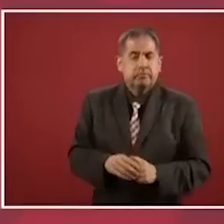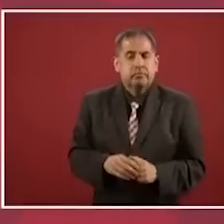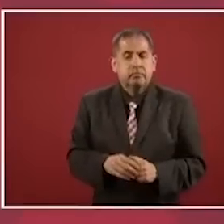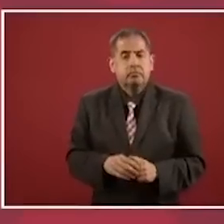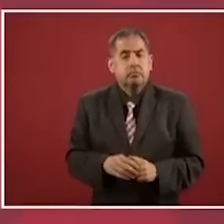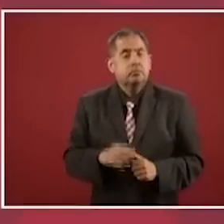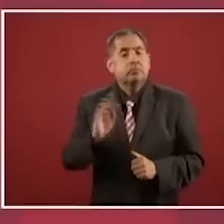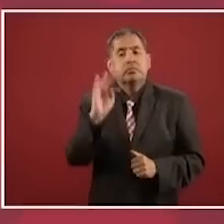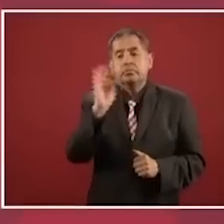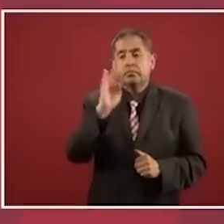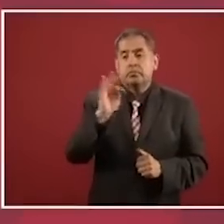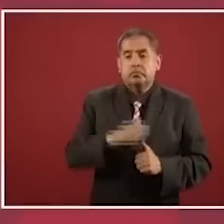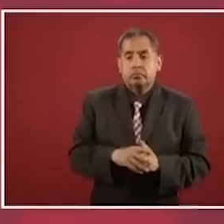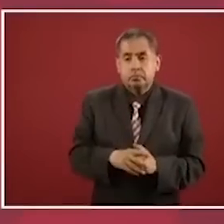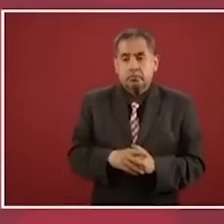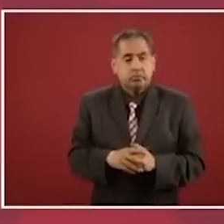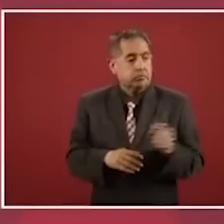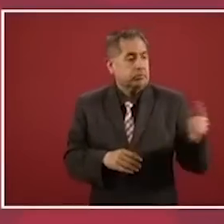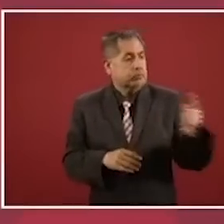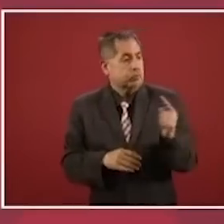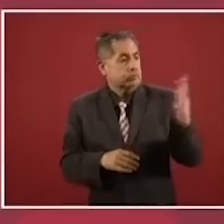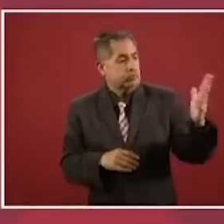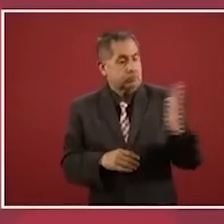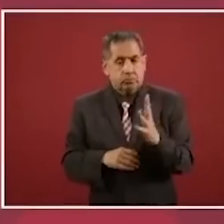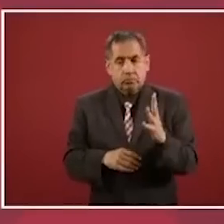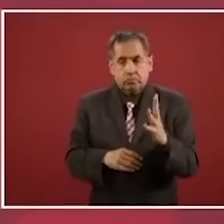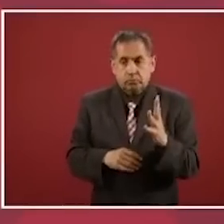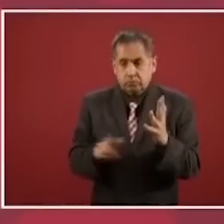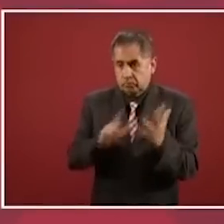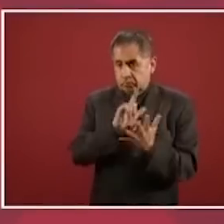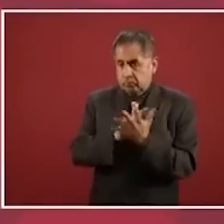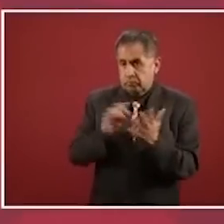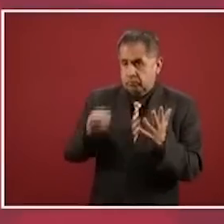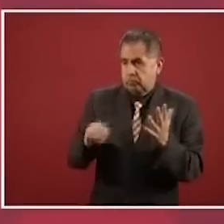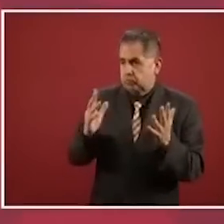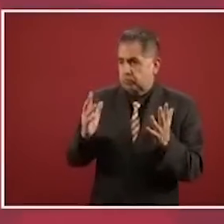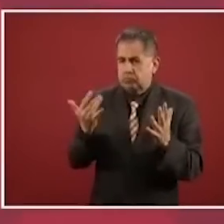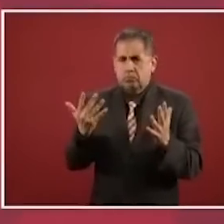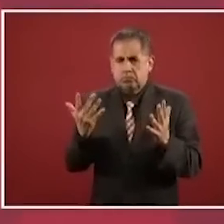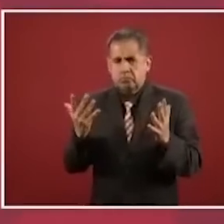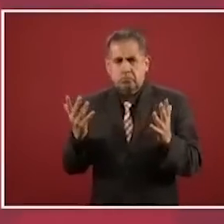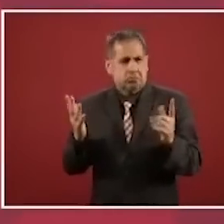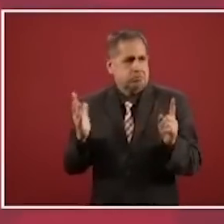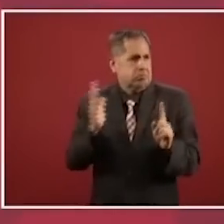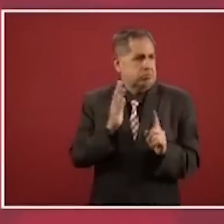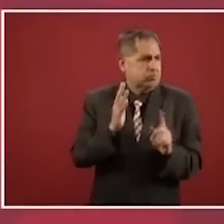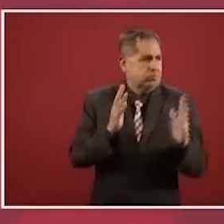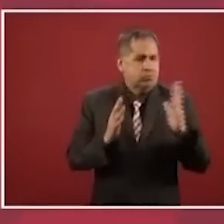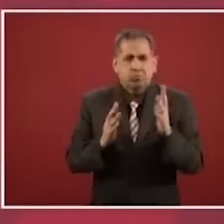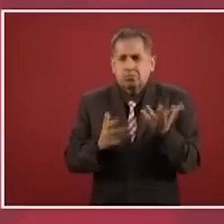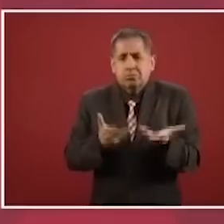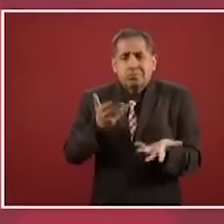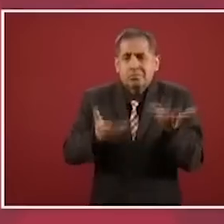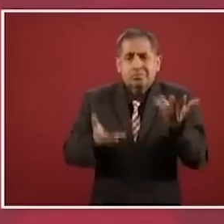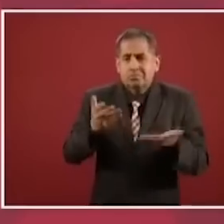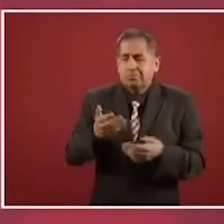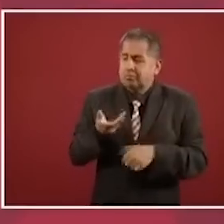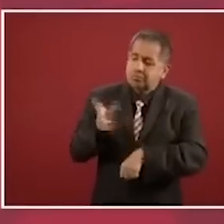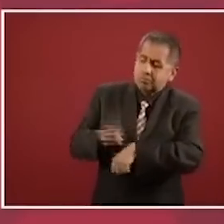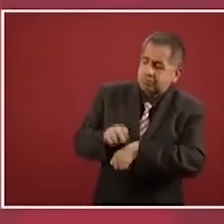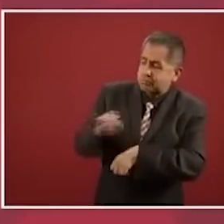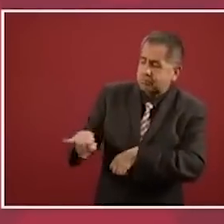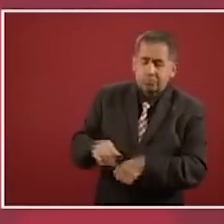caso supuesto de que ellos pongan 5 agregados y nosotros en la ley de implementación pongamos 50, pues dependerá de lo que cada uno de los dos países